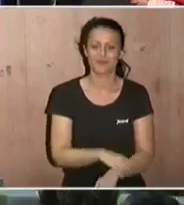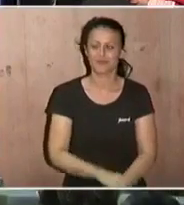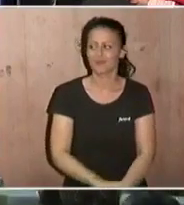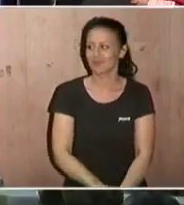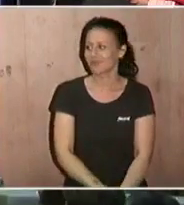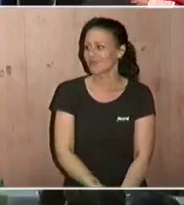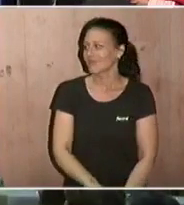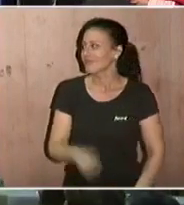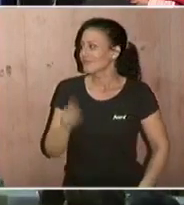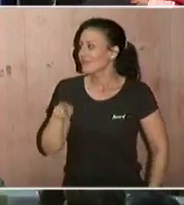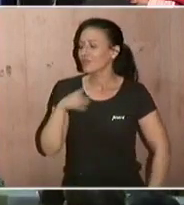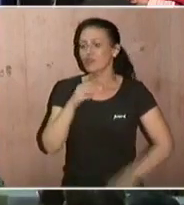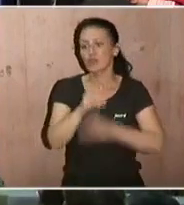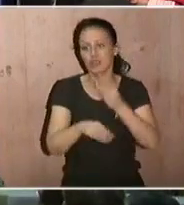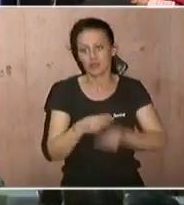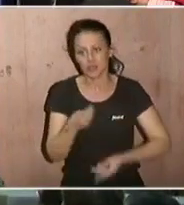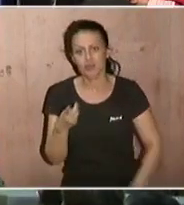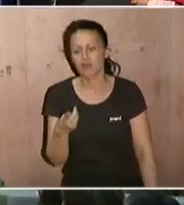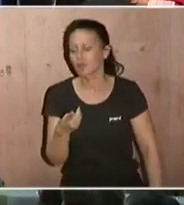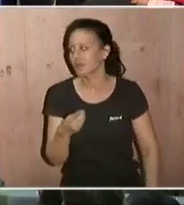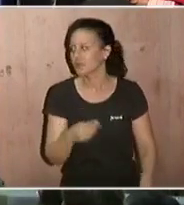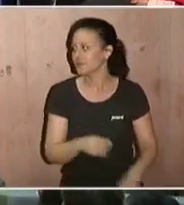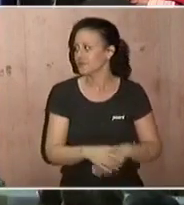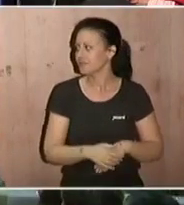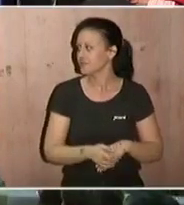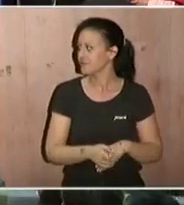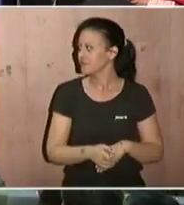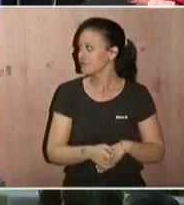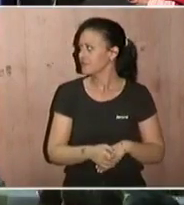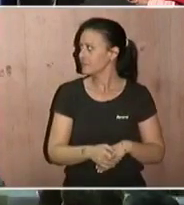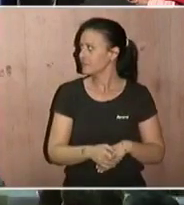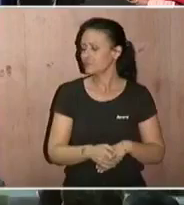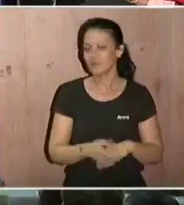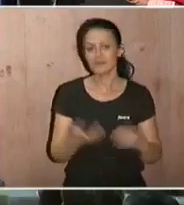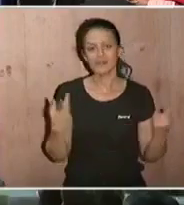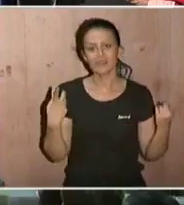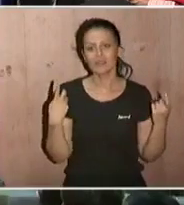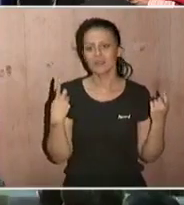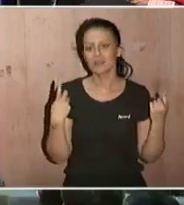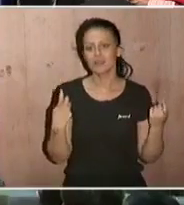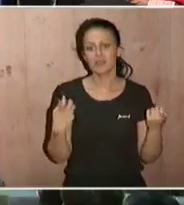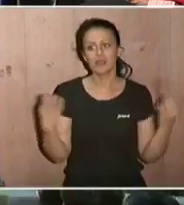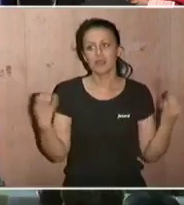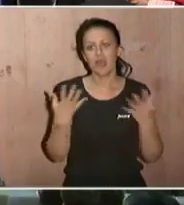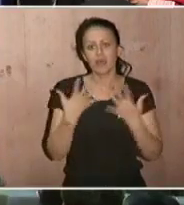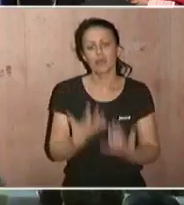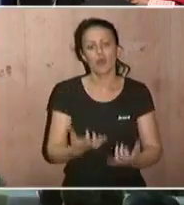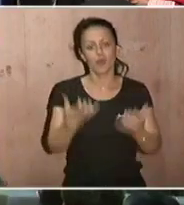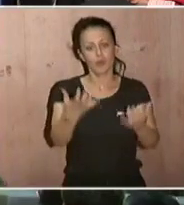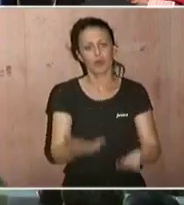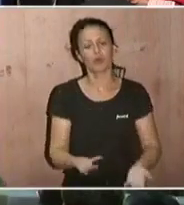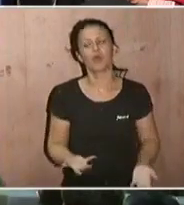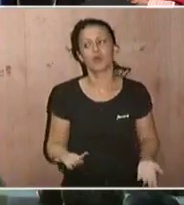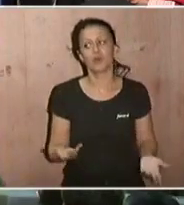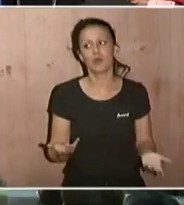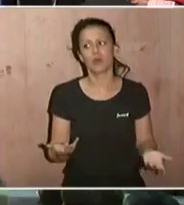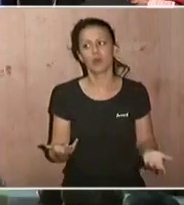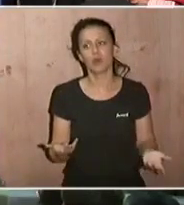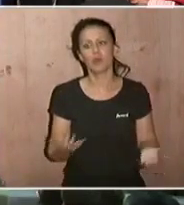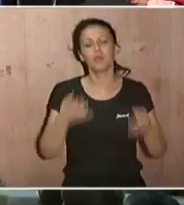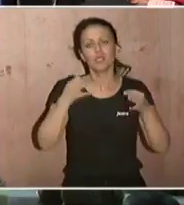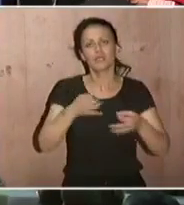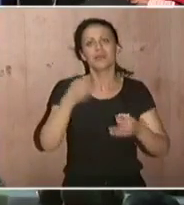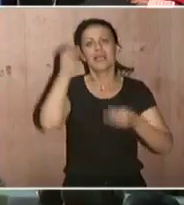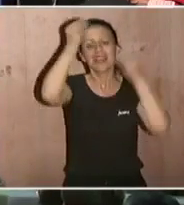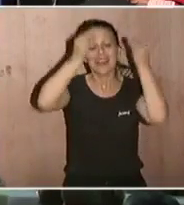que tenemos que hacer. Es decir, estamos expuestos necesariamente al escrutinio público, pero siempre poniendo razones